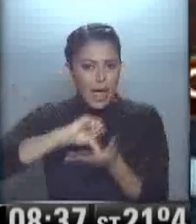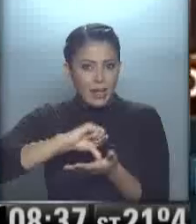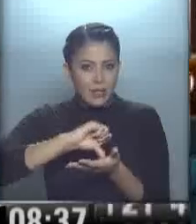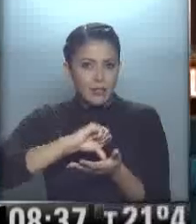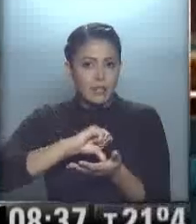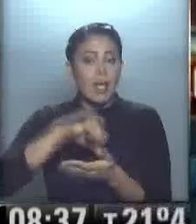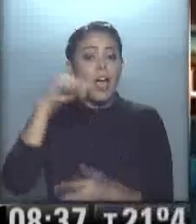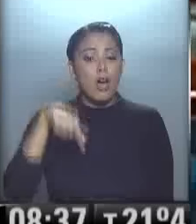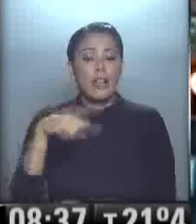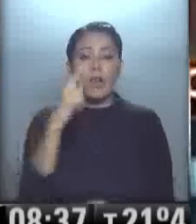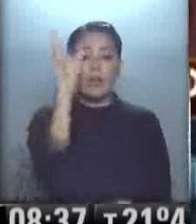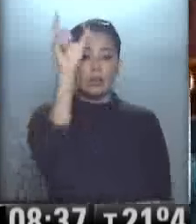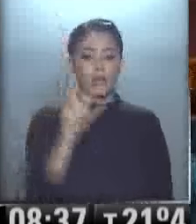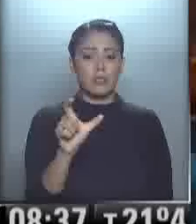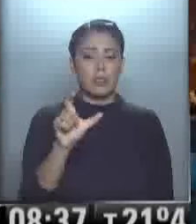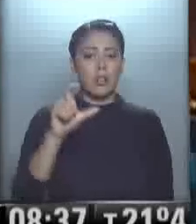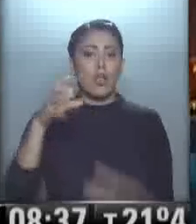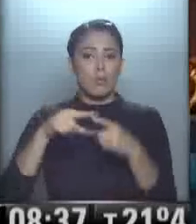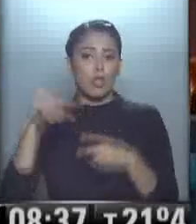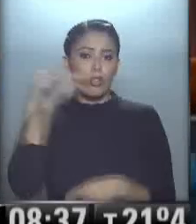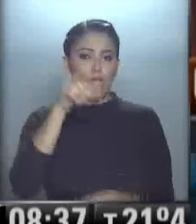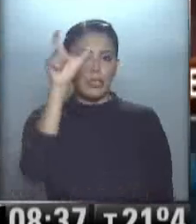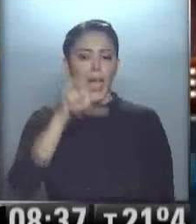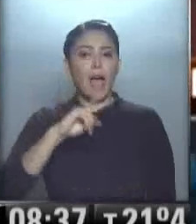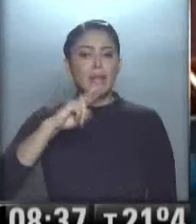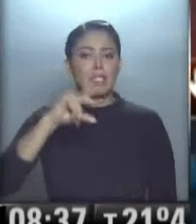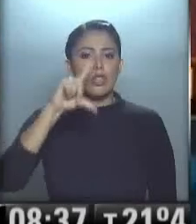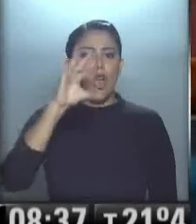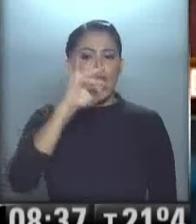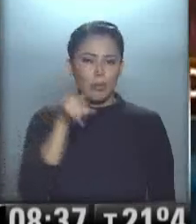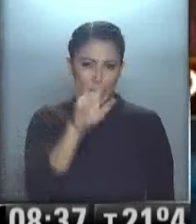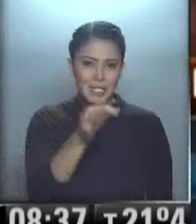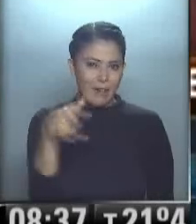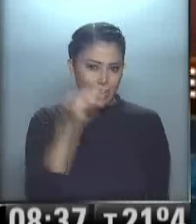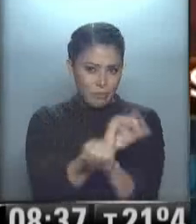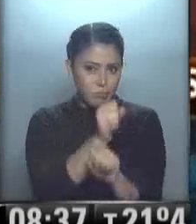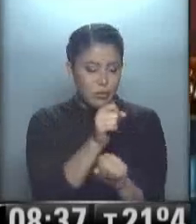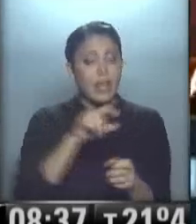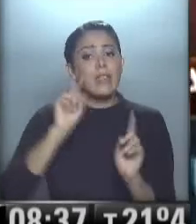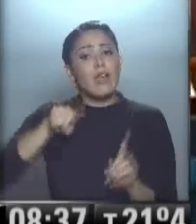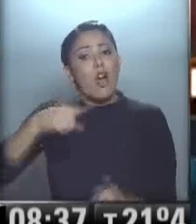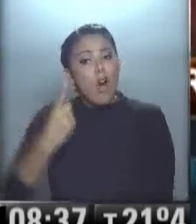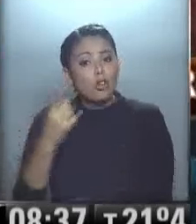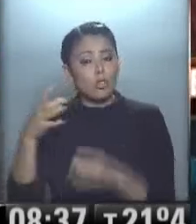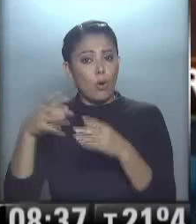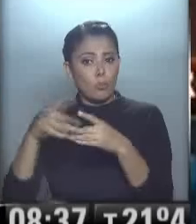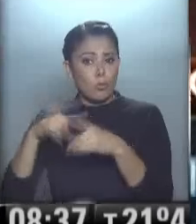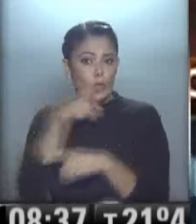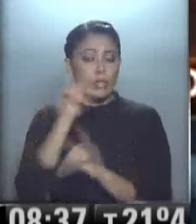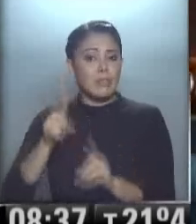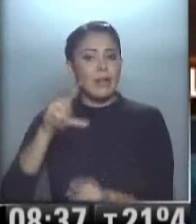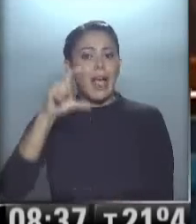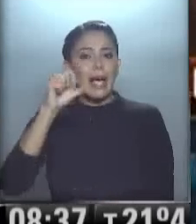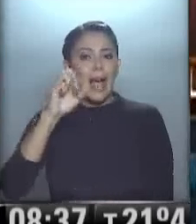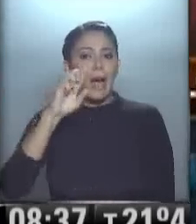donde tienen a uno de los referentes de la oposición, López, detenido, como ustedes saben, y Capriles, quien estuvo en la